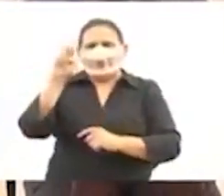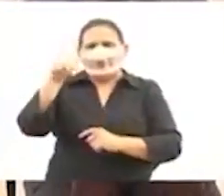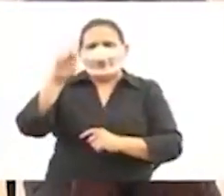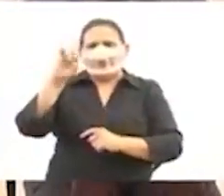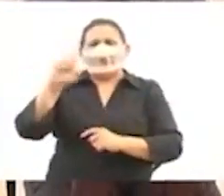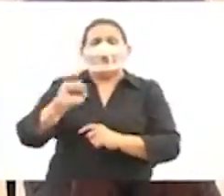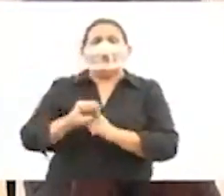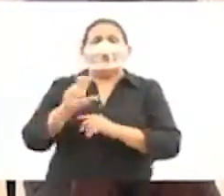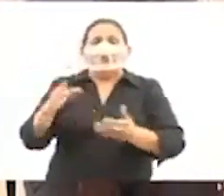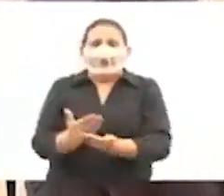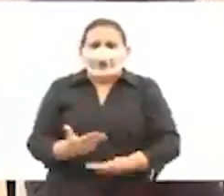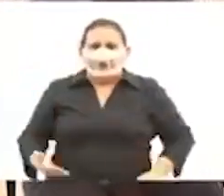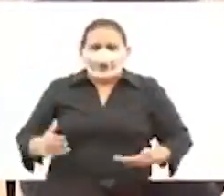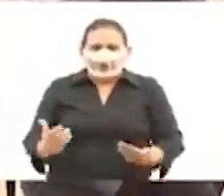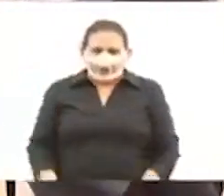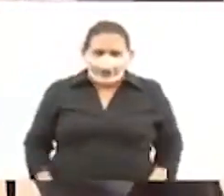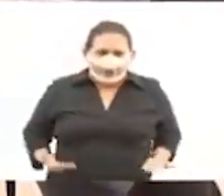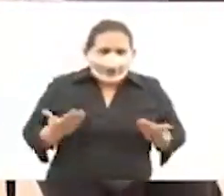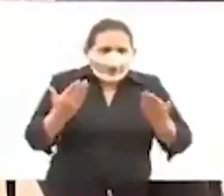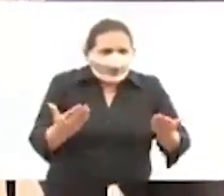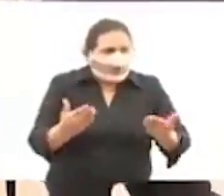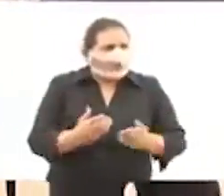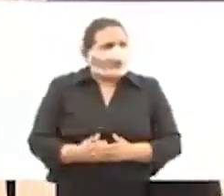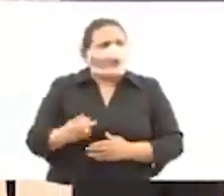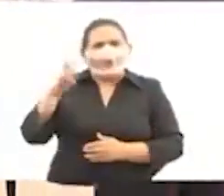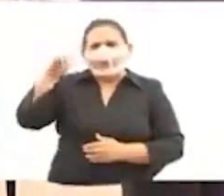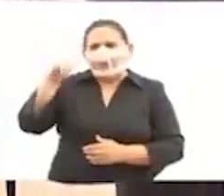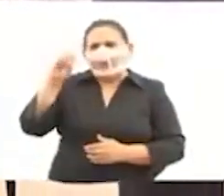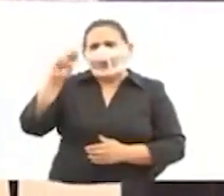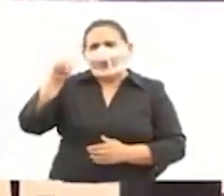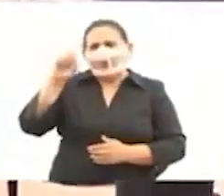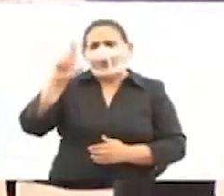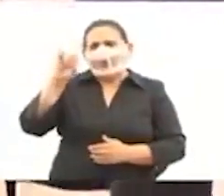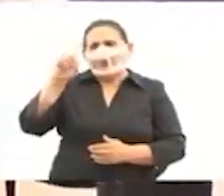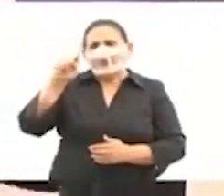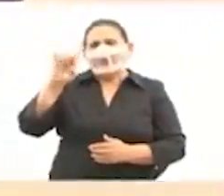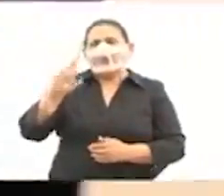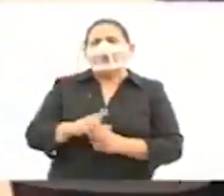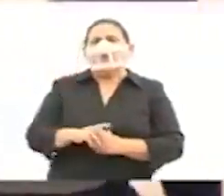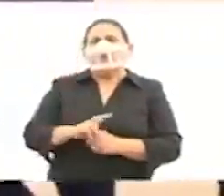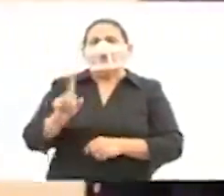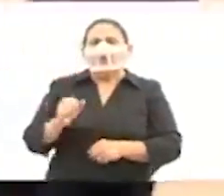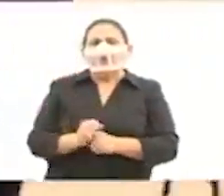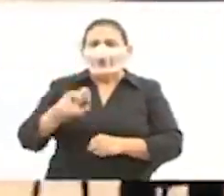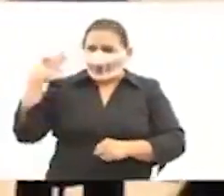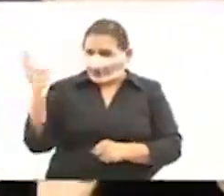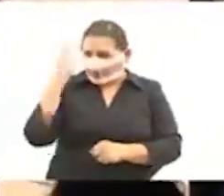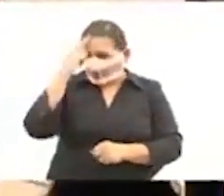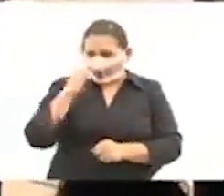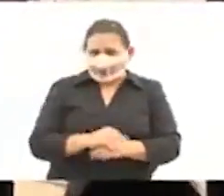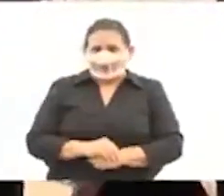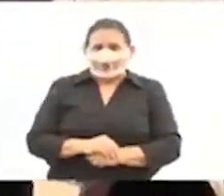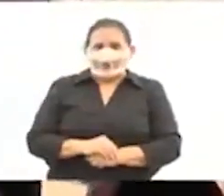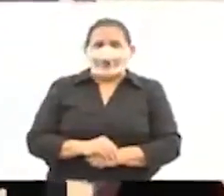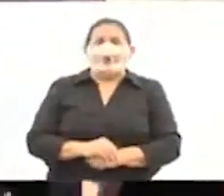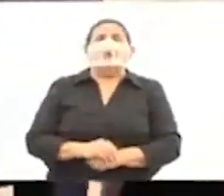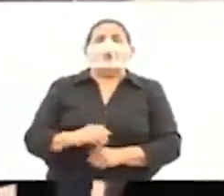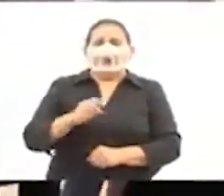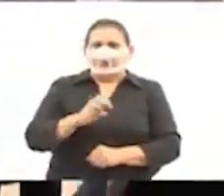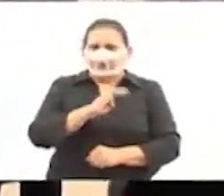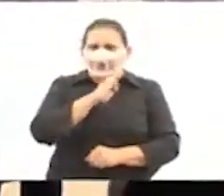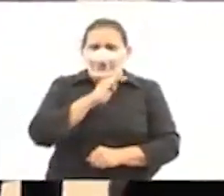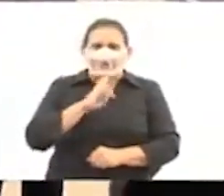hará entrega de un monolito conmemorativo de esta especial ocasión al señor gobernador del estado licenciado mauricio